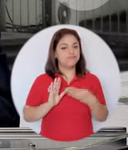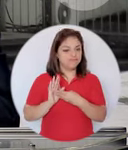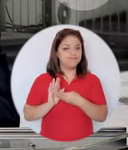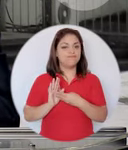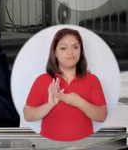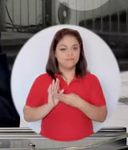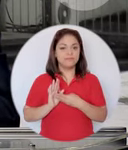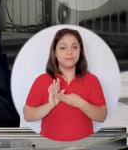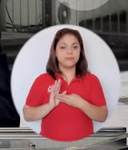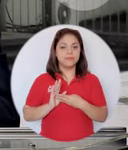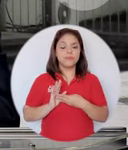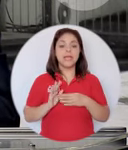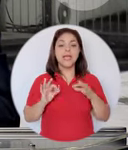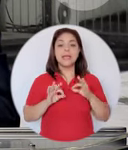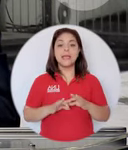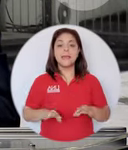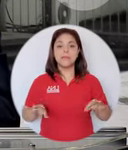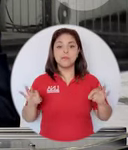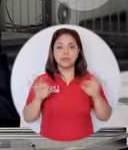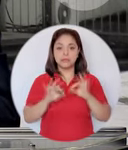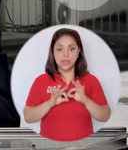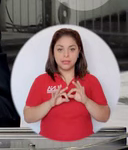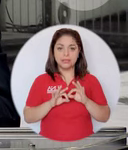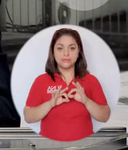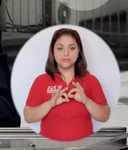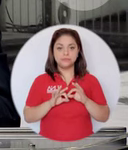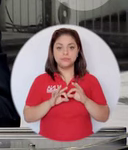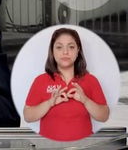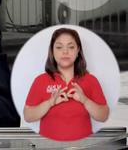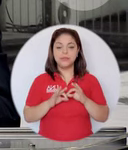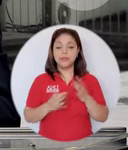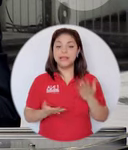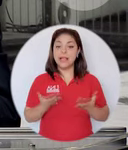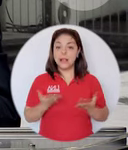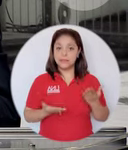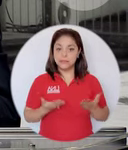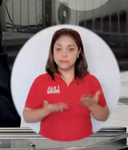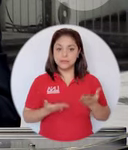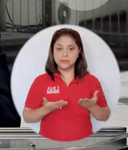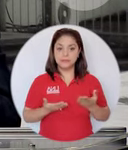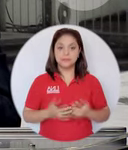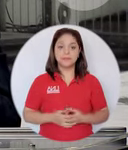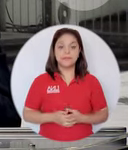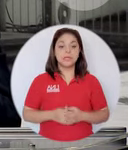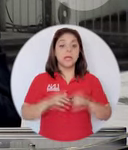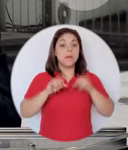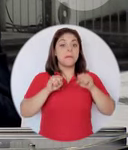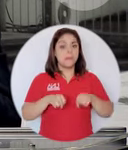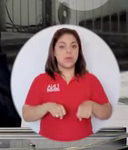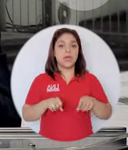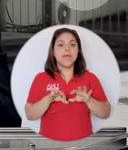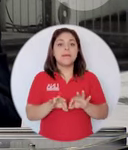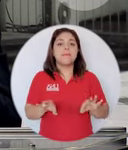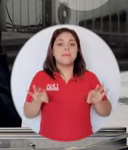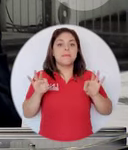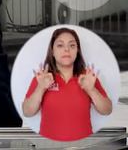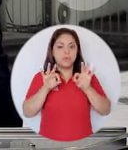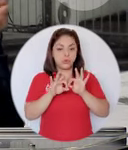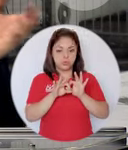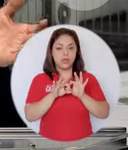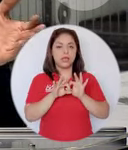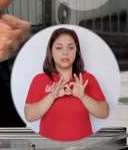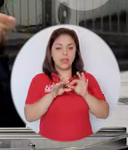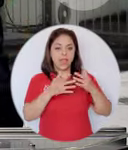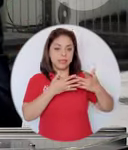Es importante entonces recuperar o tener el antecedente que posiblemente pueda